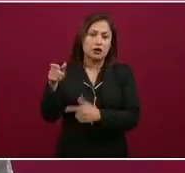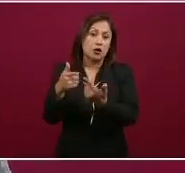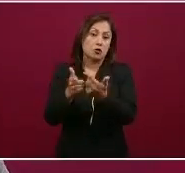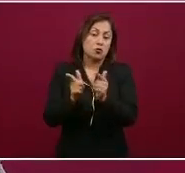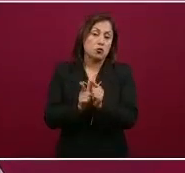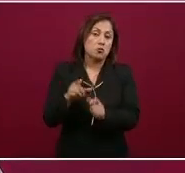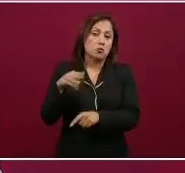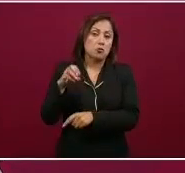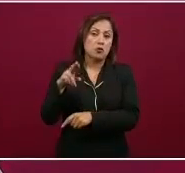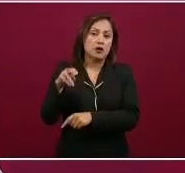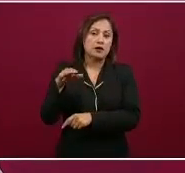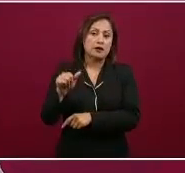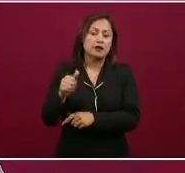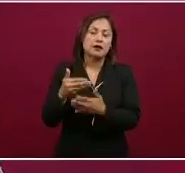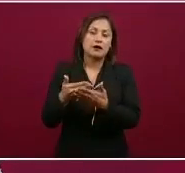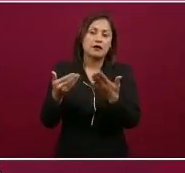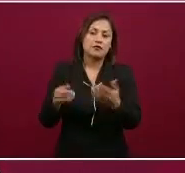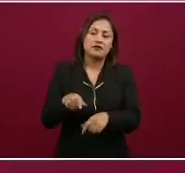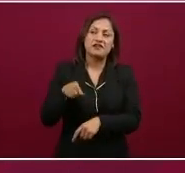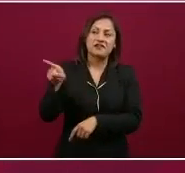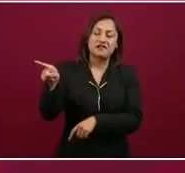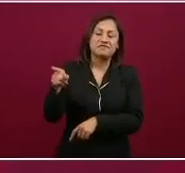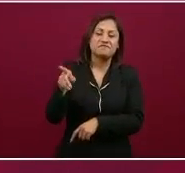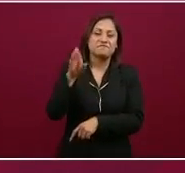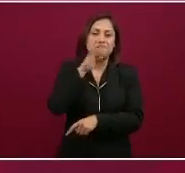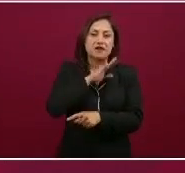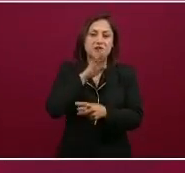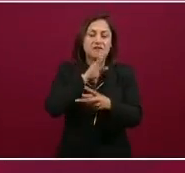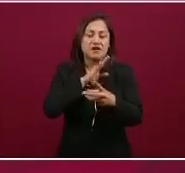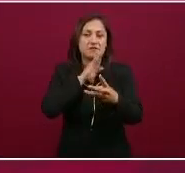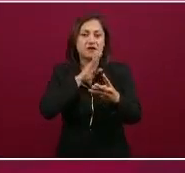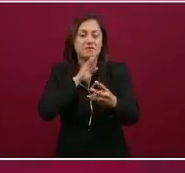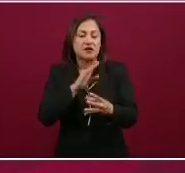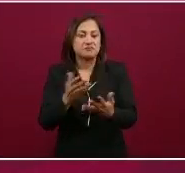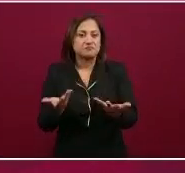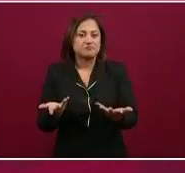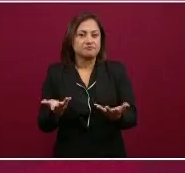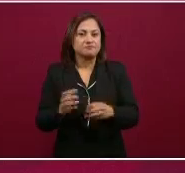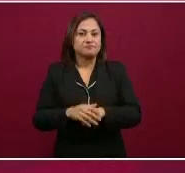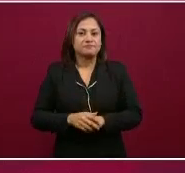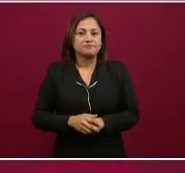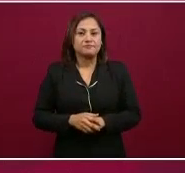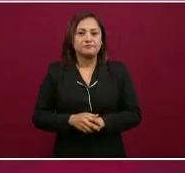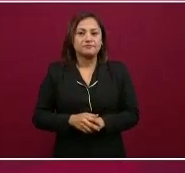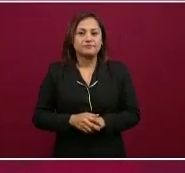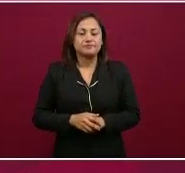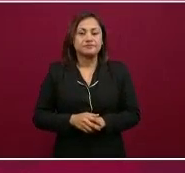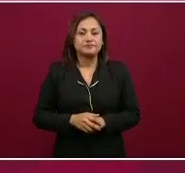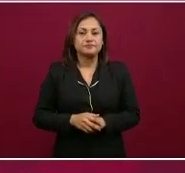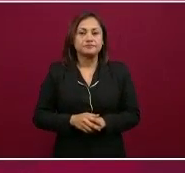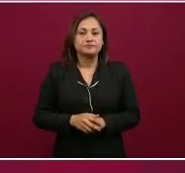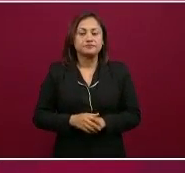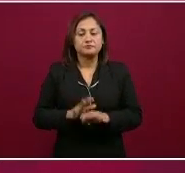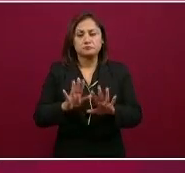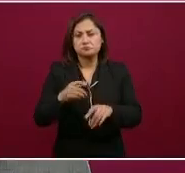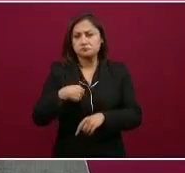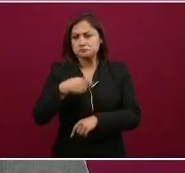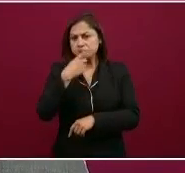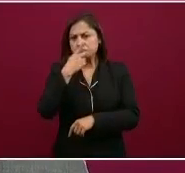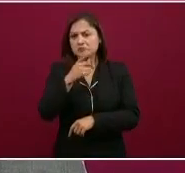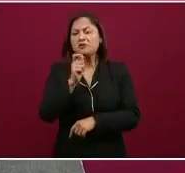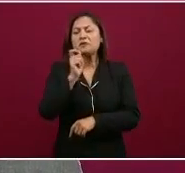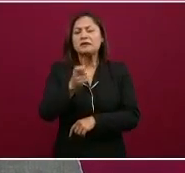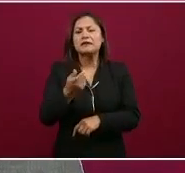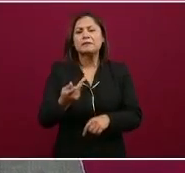¿no?, las acusaciones. Yo lo único que le puedo decir es que no actuamos